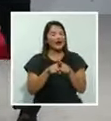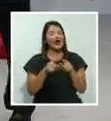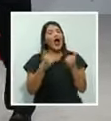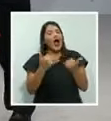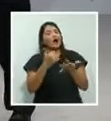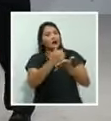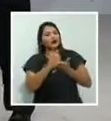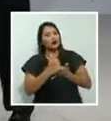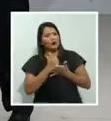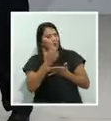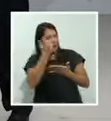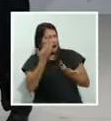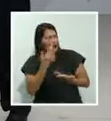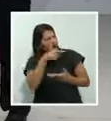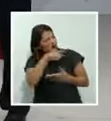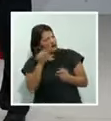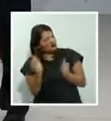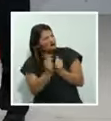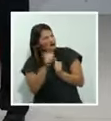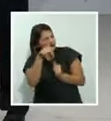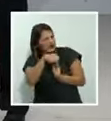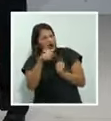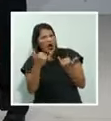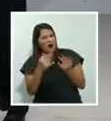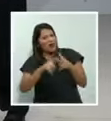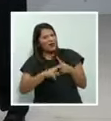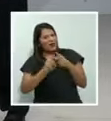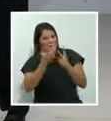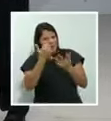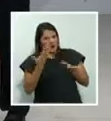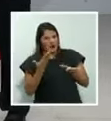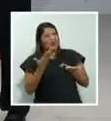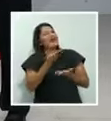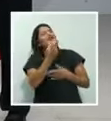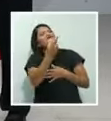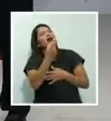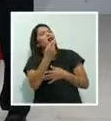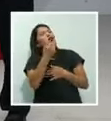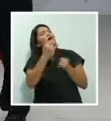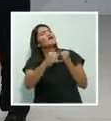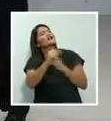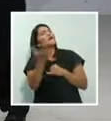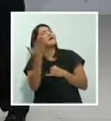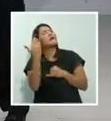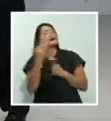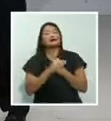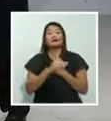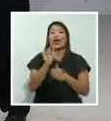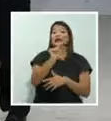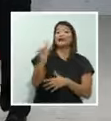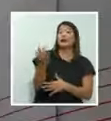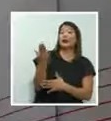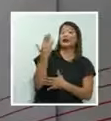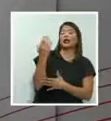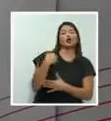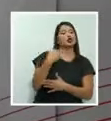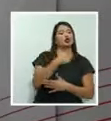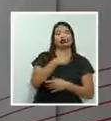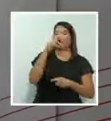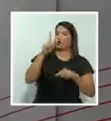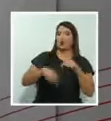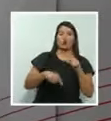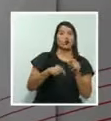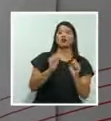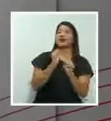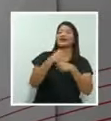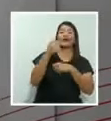Edgar, ¿por qué está usted aquí al inicio? Cuéntenos, ¿qué quedó pendiente? La semana anterior no pudimos sacar la llamada